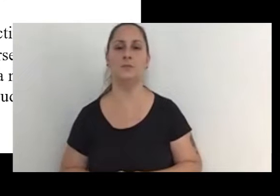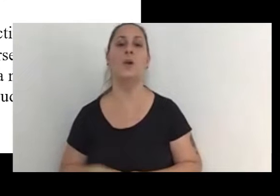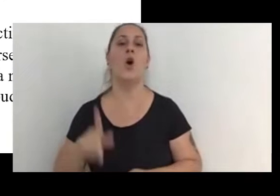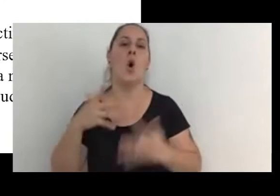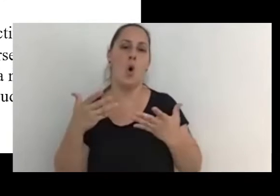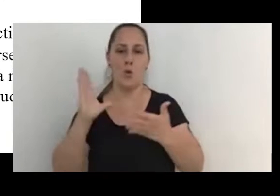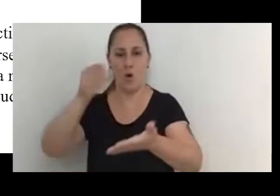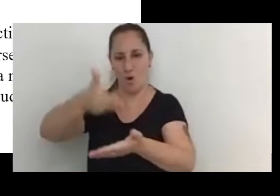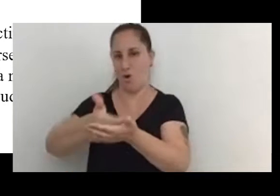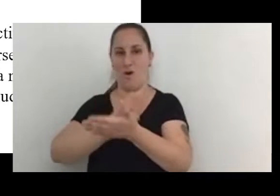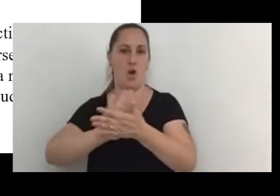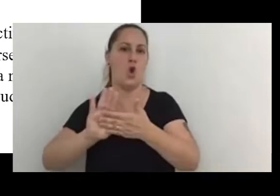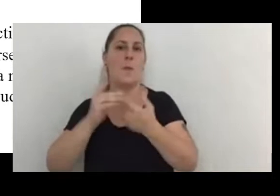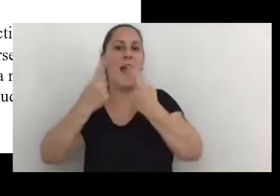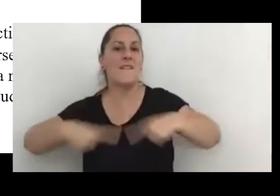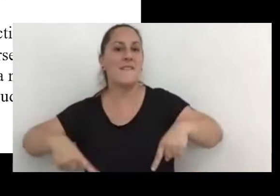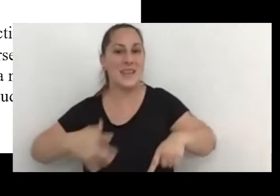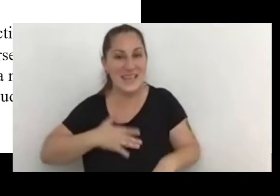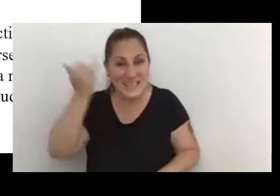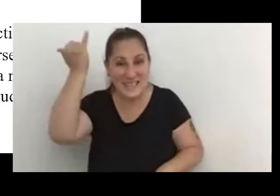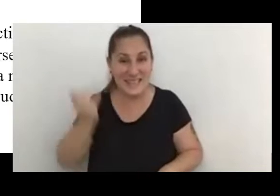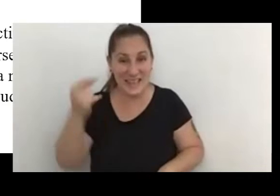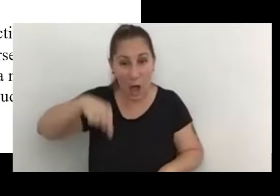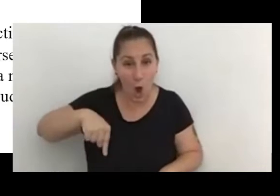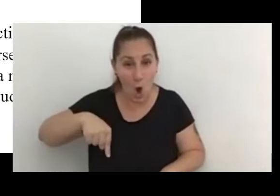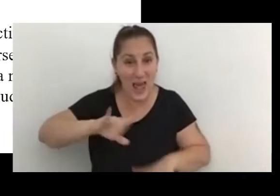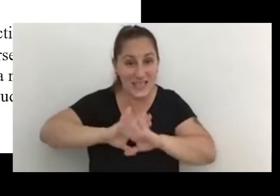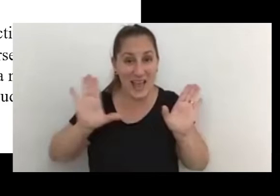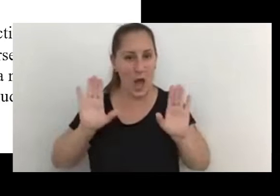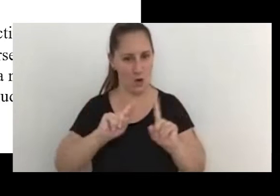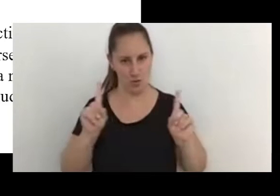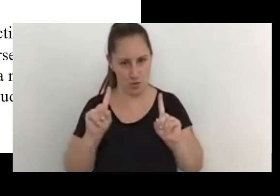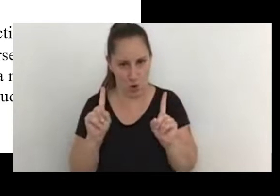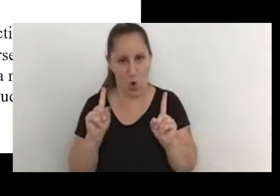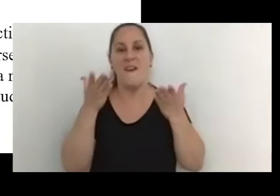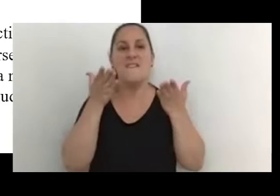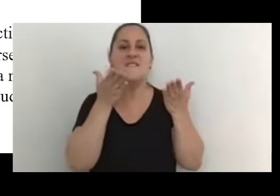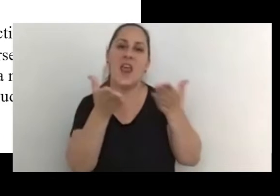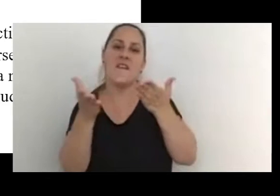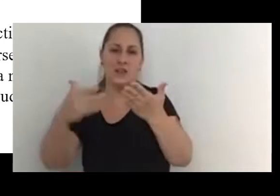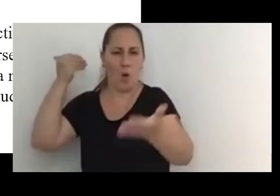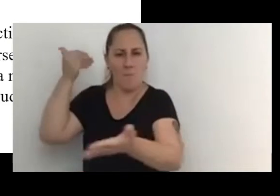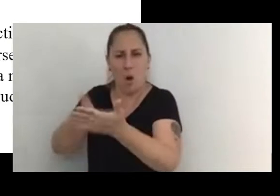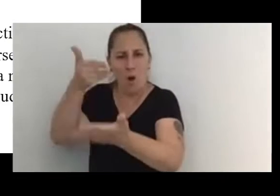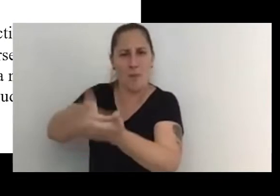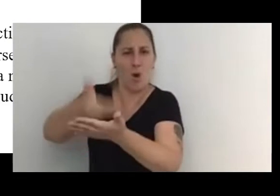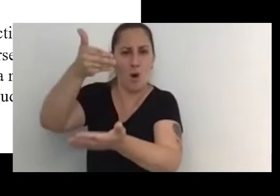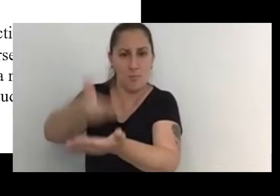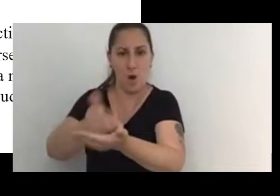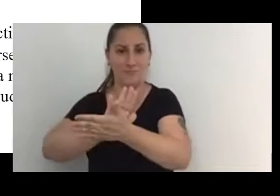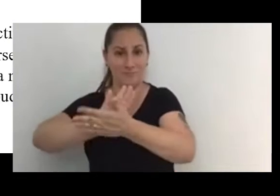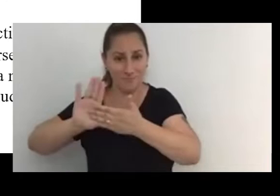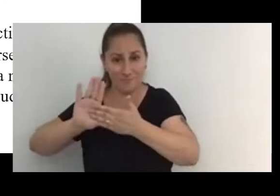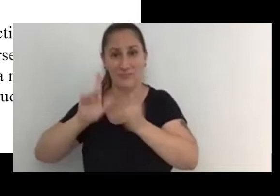para bienes que yo ya posea. Este beneficio de amortización acelerada, como lo planteo en la